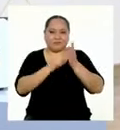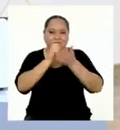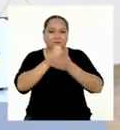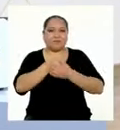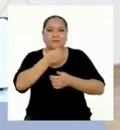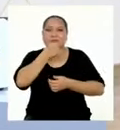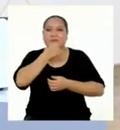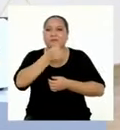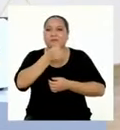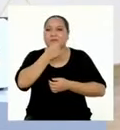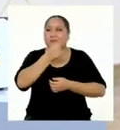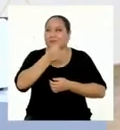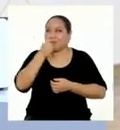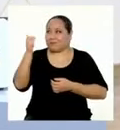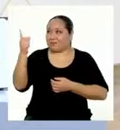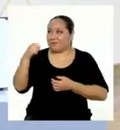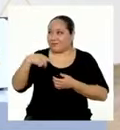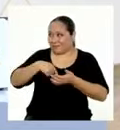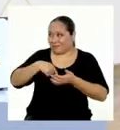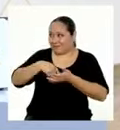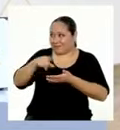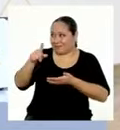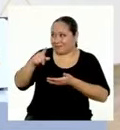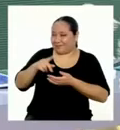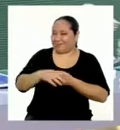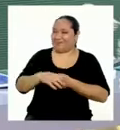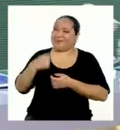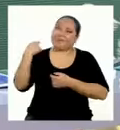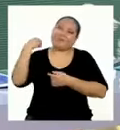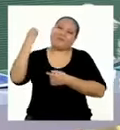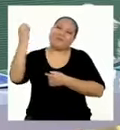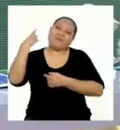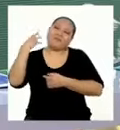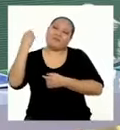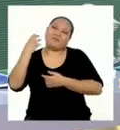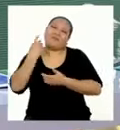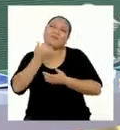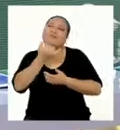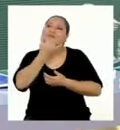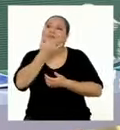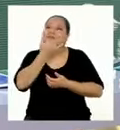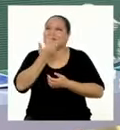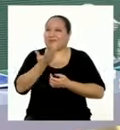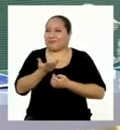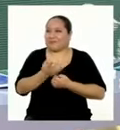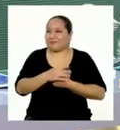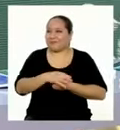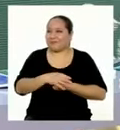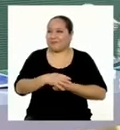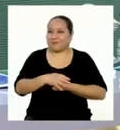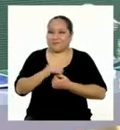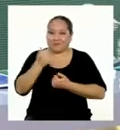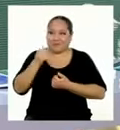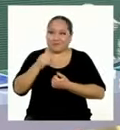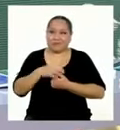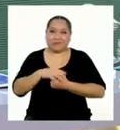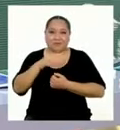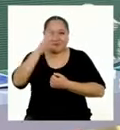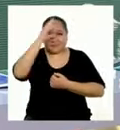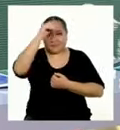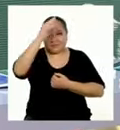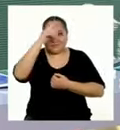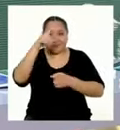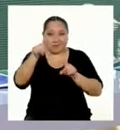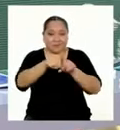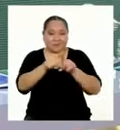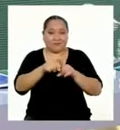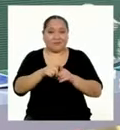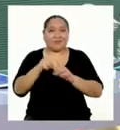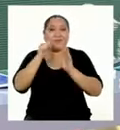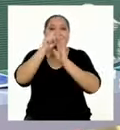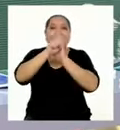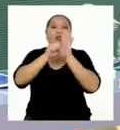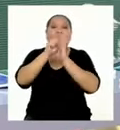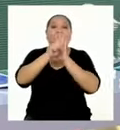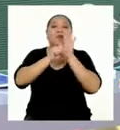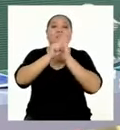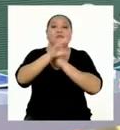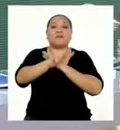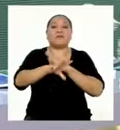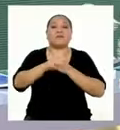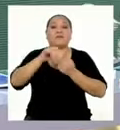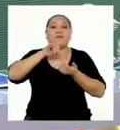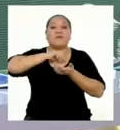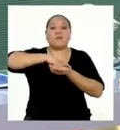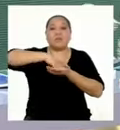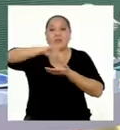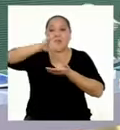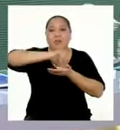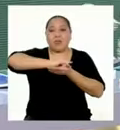la grabaré para enviársela y me cuente qué le pareció. Las chicas y chicos pueden hacer esto también, grabarse y enviar sus